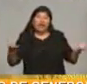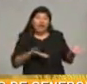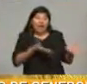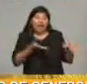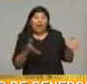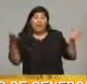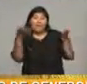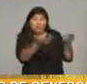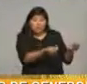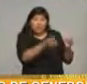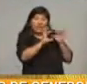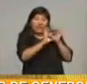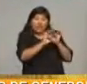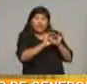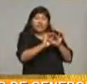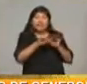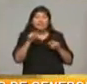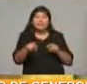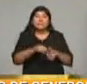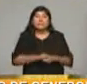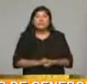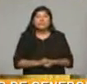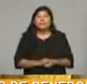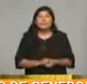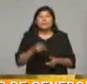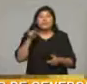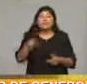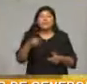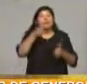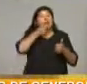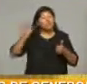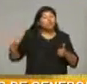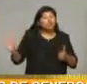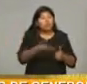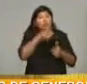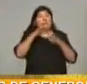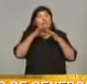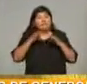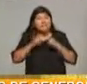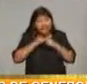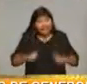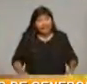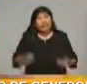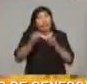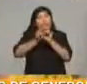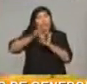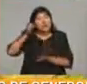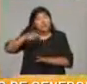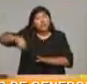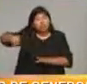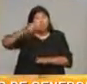dirección de atención integral de la violencia de género tanto el personal administrativo como los profesionales que integran los equipos